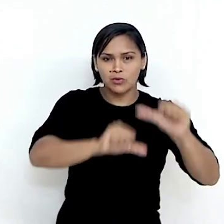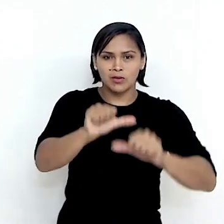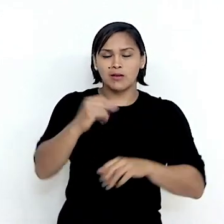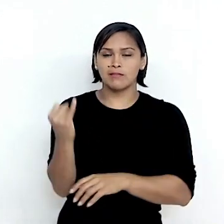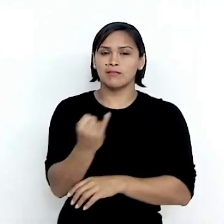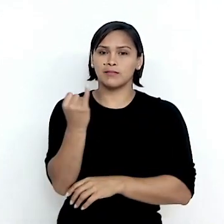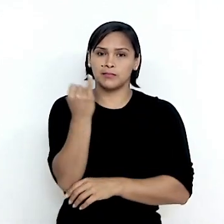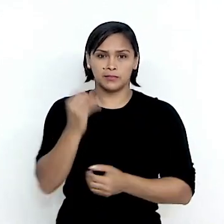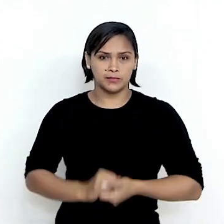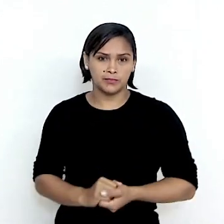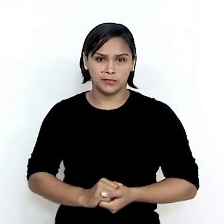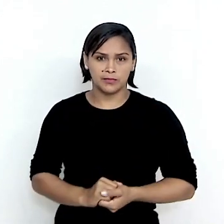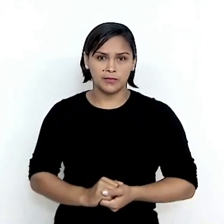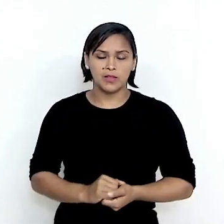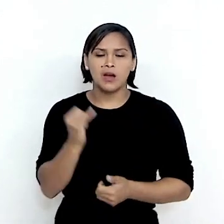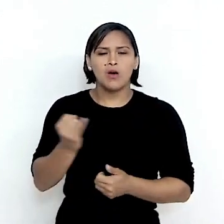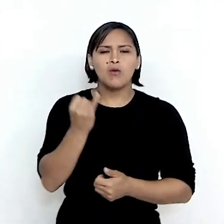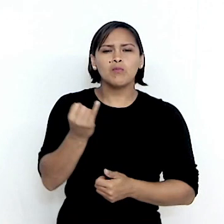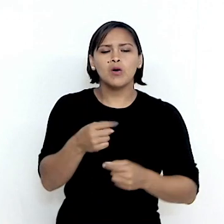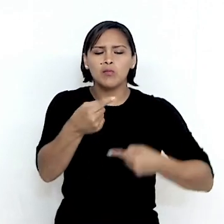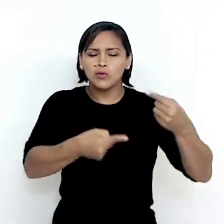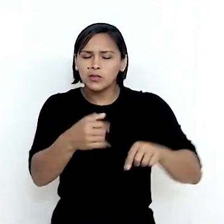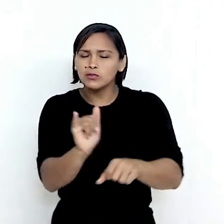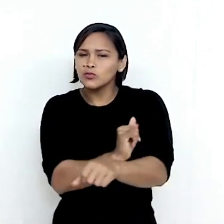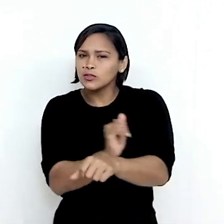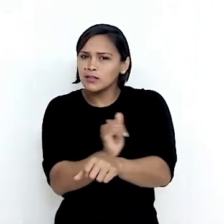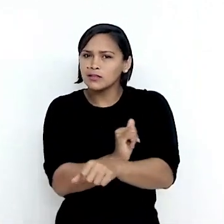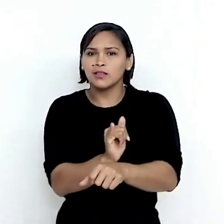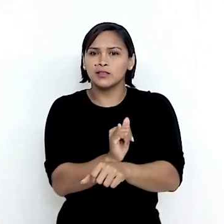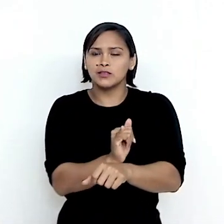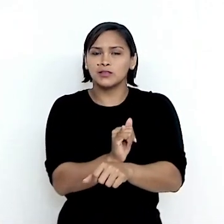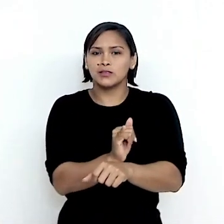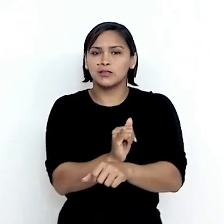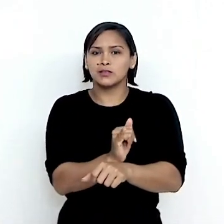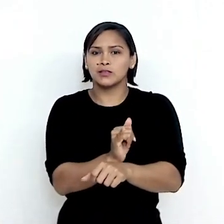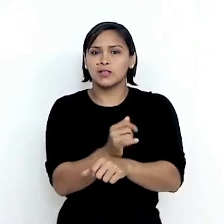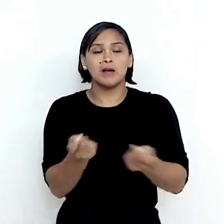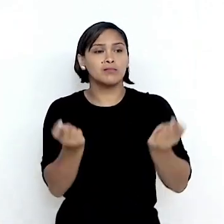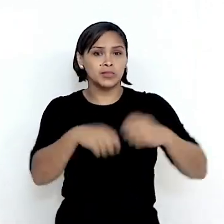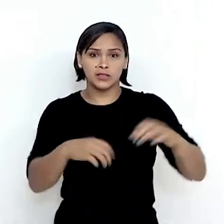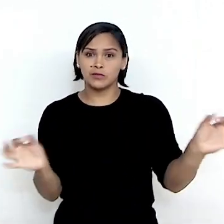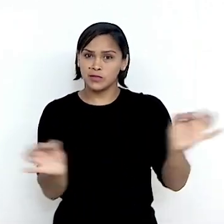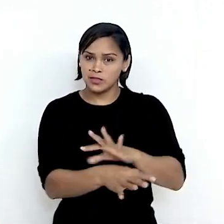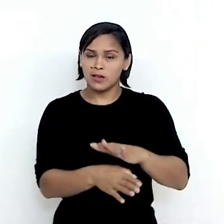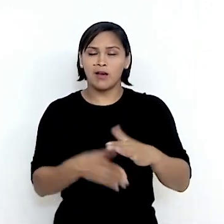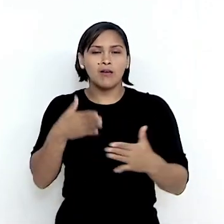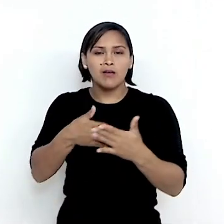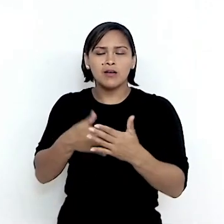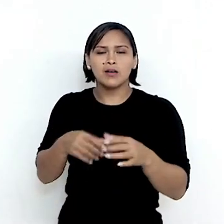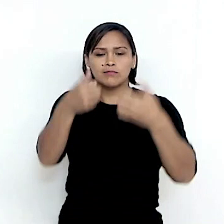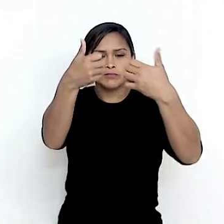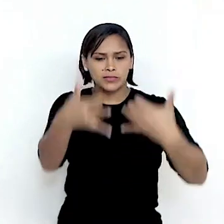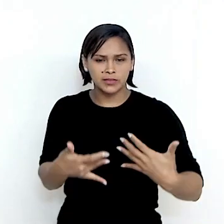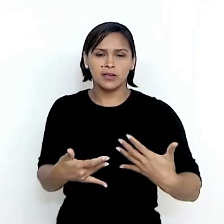a uno de tipo más político estratégico. Permítanme cerrar esta intervención que une profundamente a